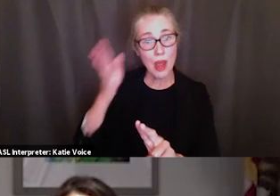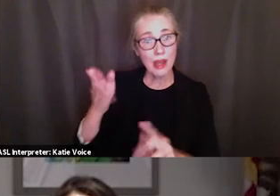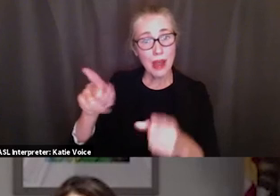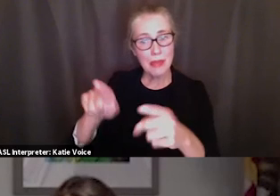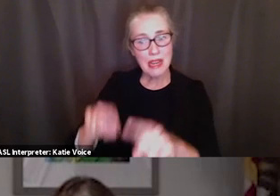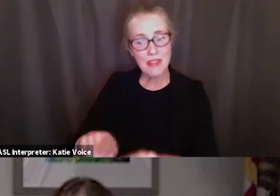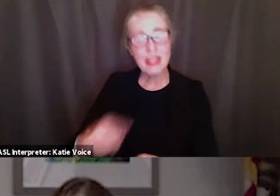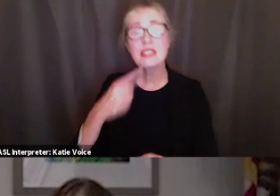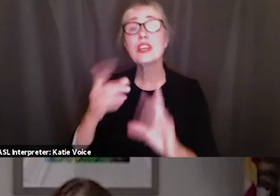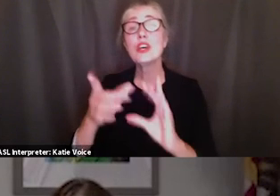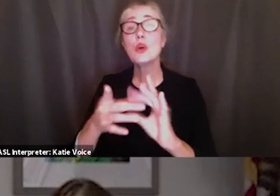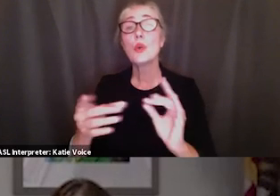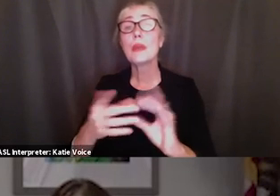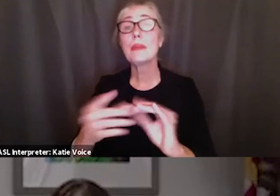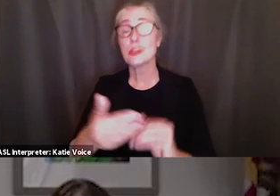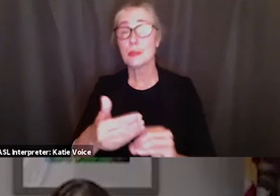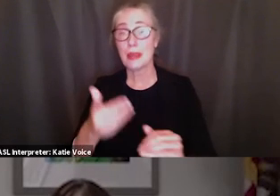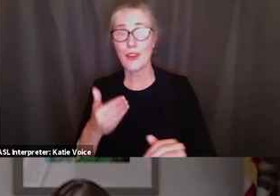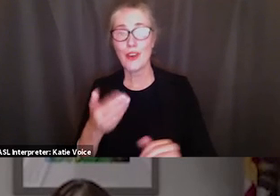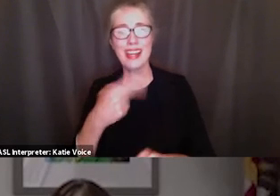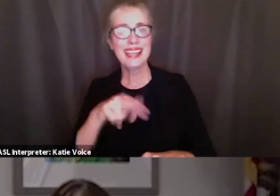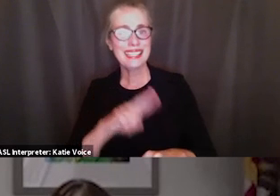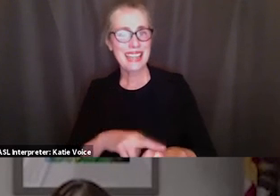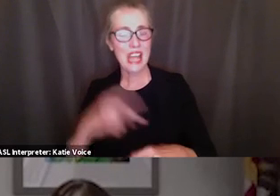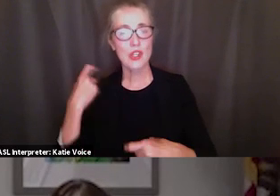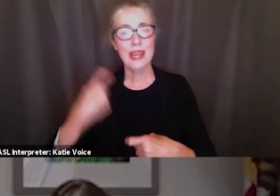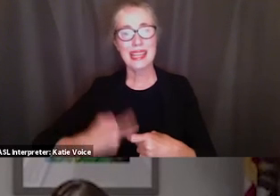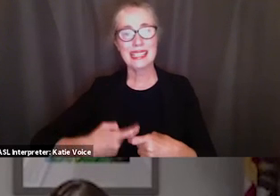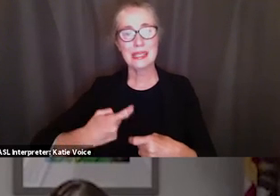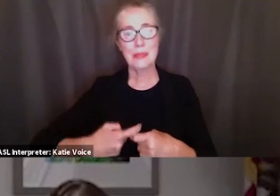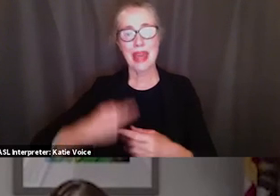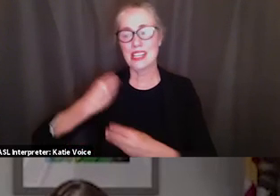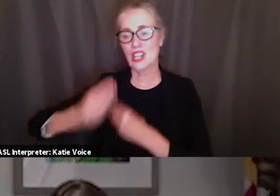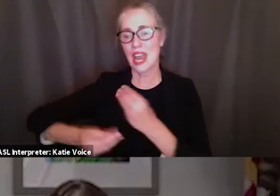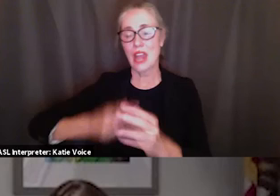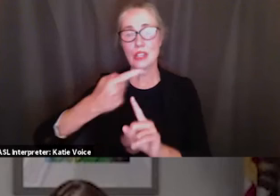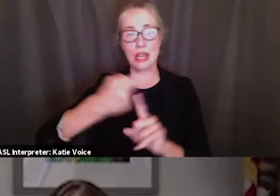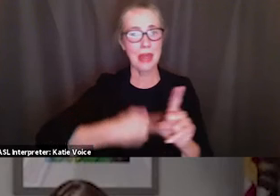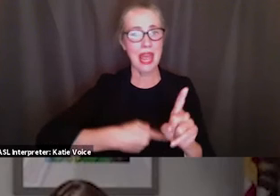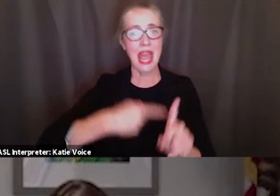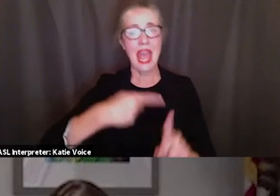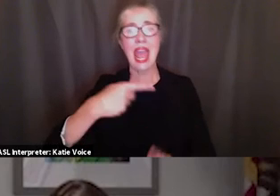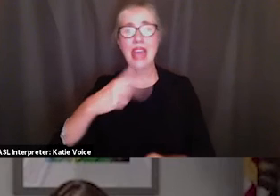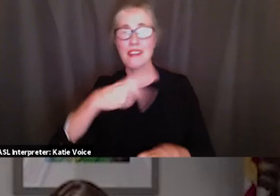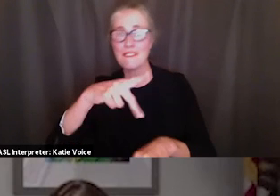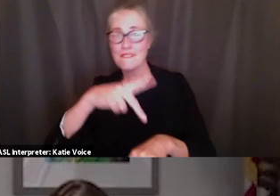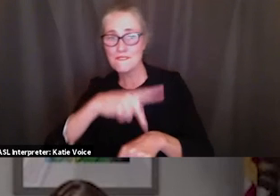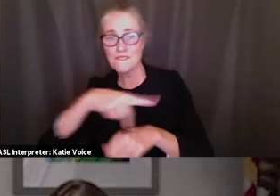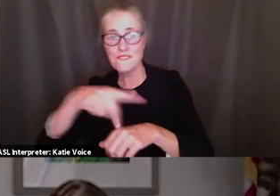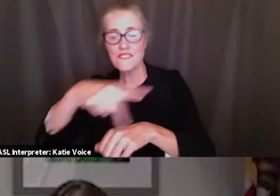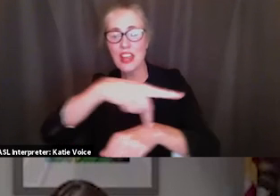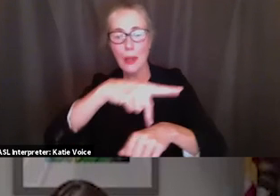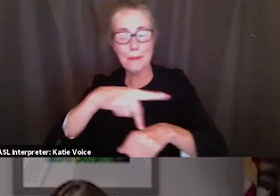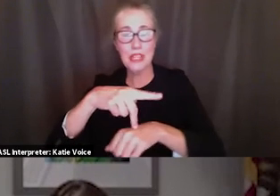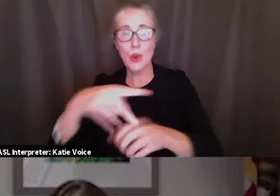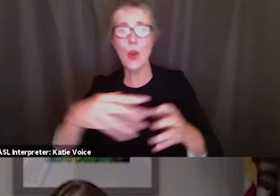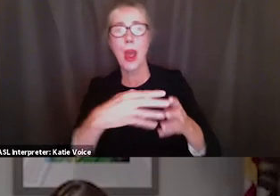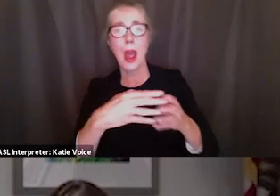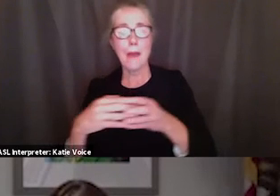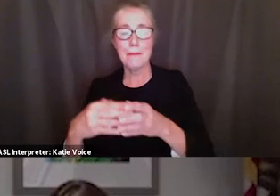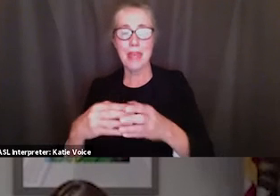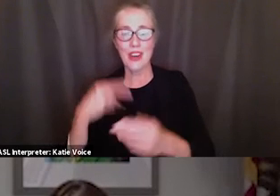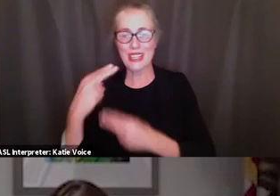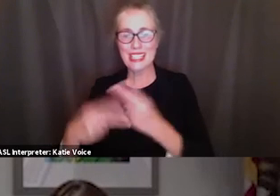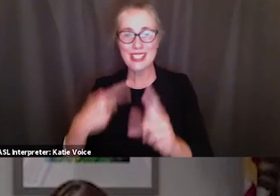próximos, como mencionamos anteriormente, está el mes de la herencia hispana, al igual que el mes de la